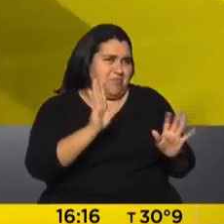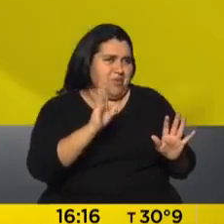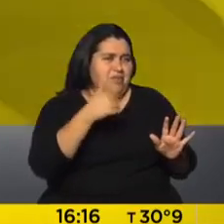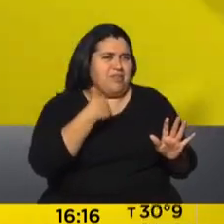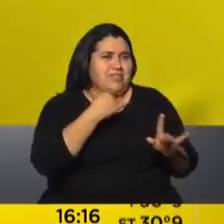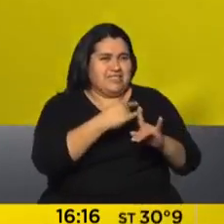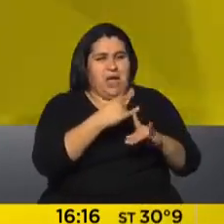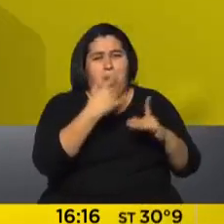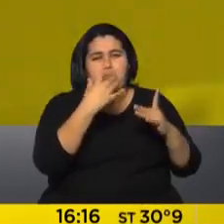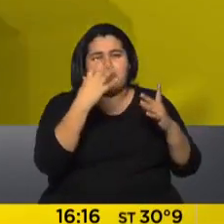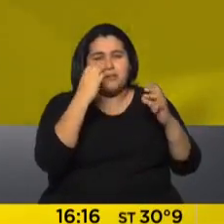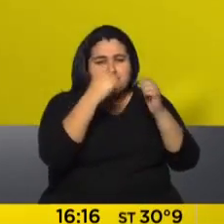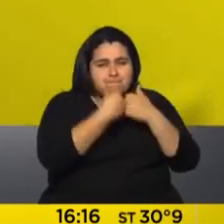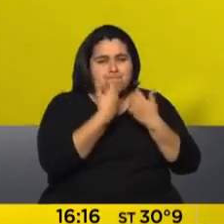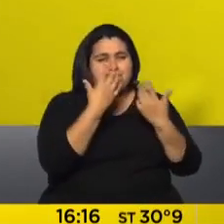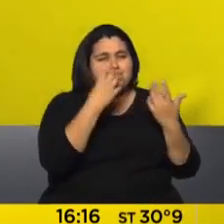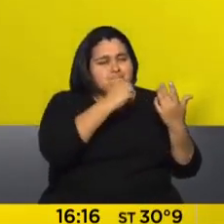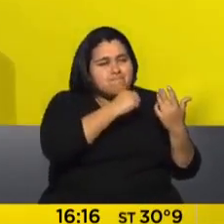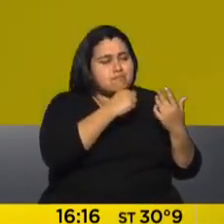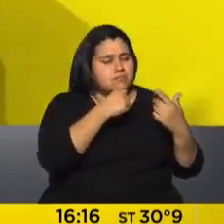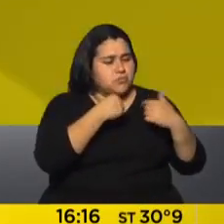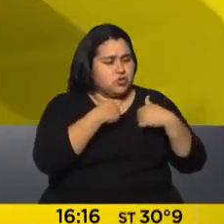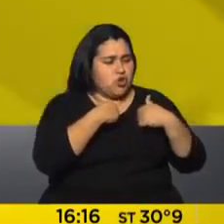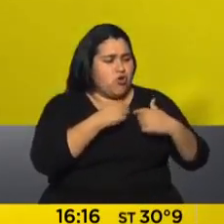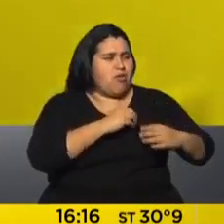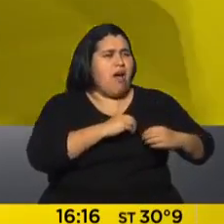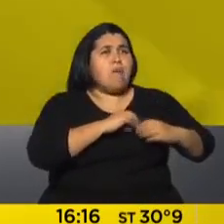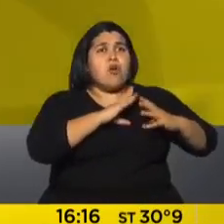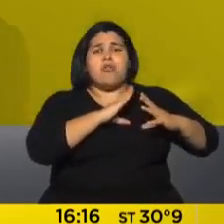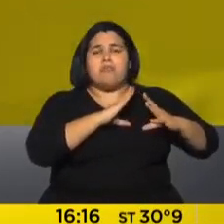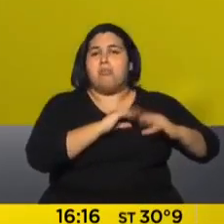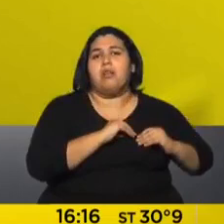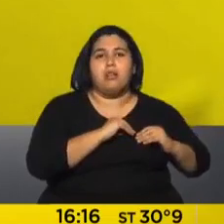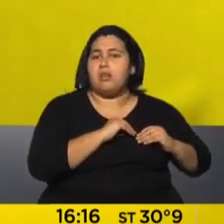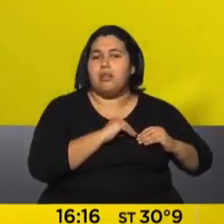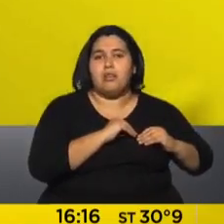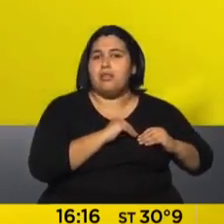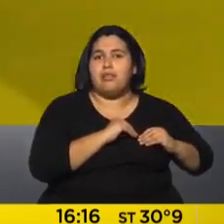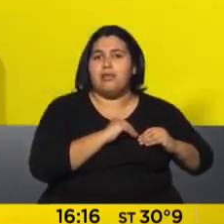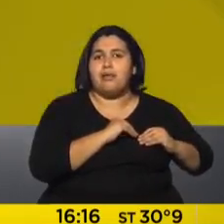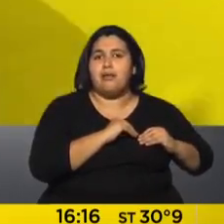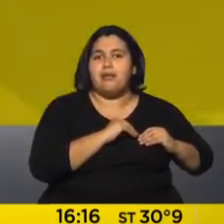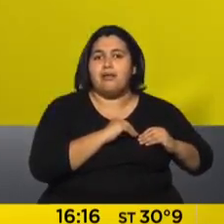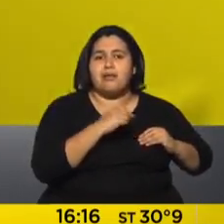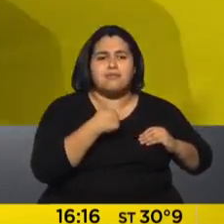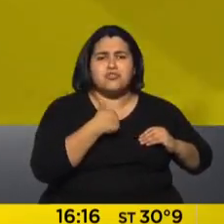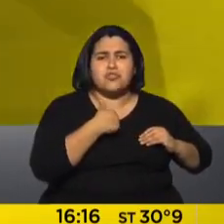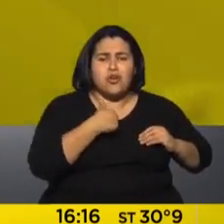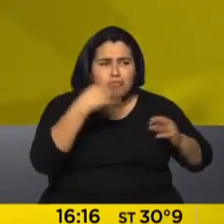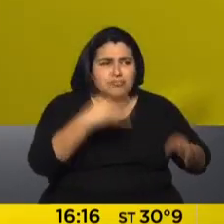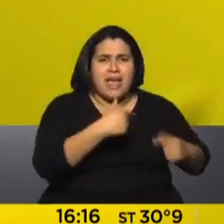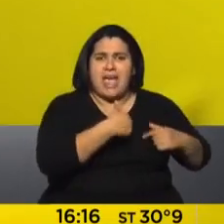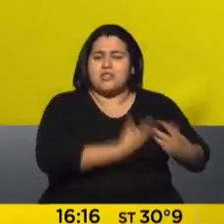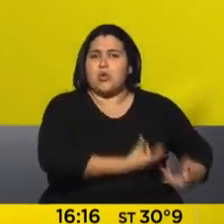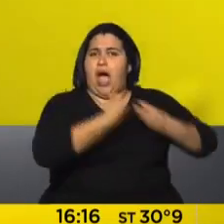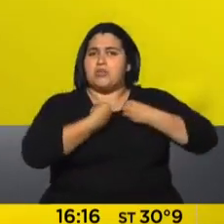oscuridad y dentro de esa incertidumbre era que yo ya no estaba más enamorada. Es lo que a mí me salvó. Para vos fue lo más fuerte. Sí, es